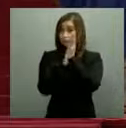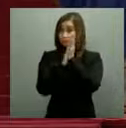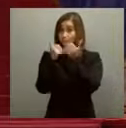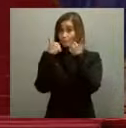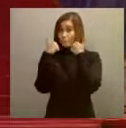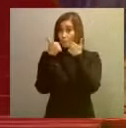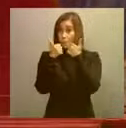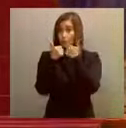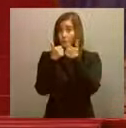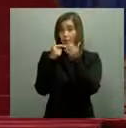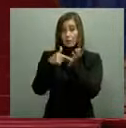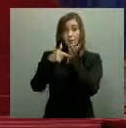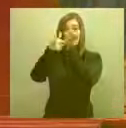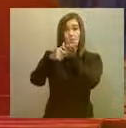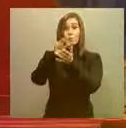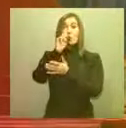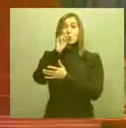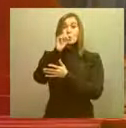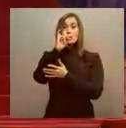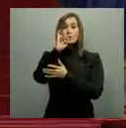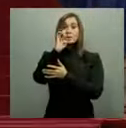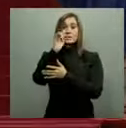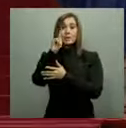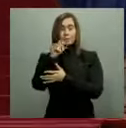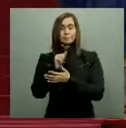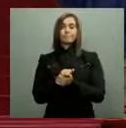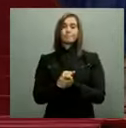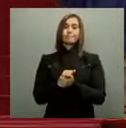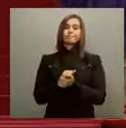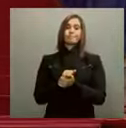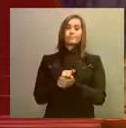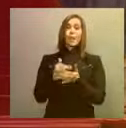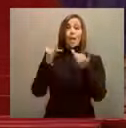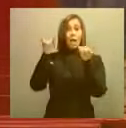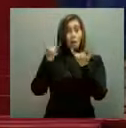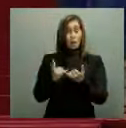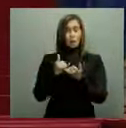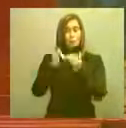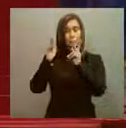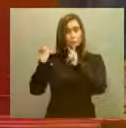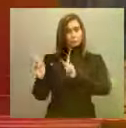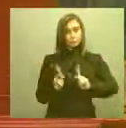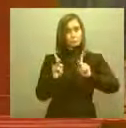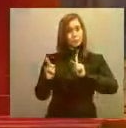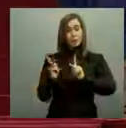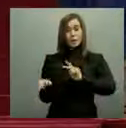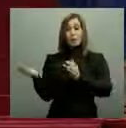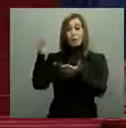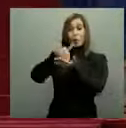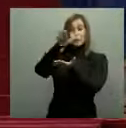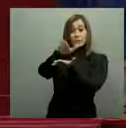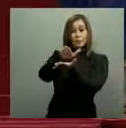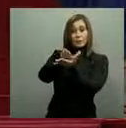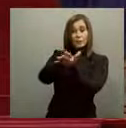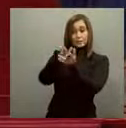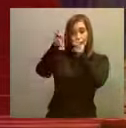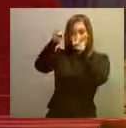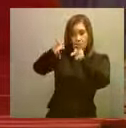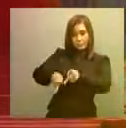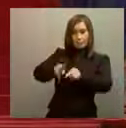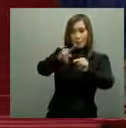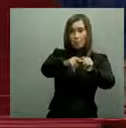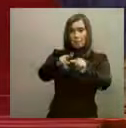UNICEF. Ahora estamos planificando el regreso a la educación presencial, conservando las experiencias